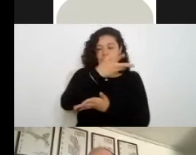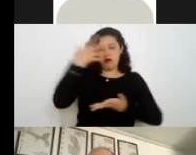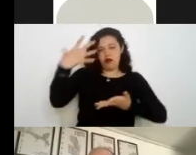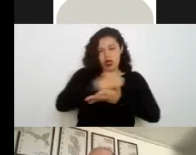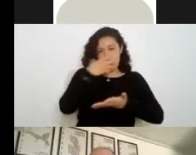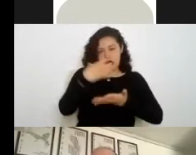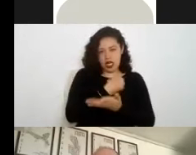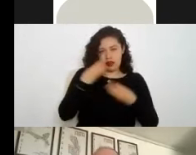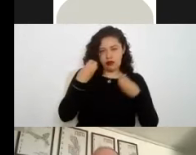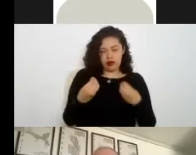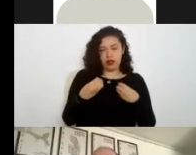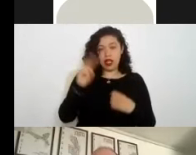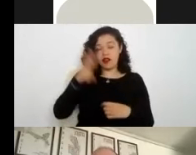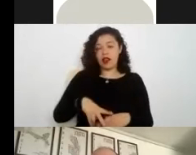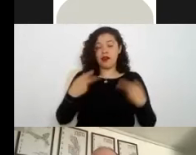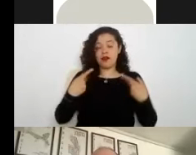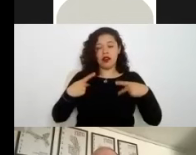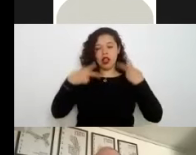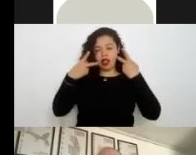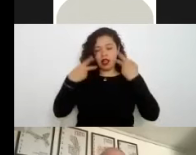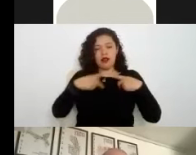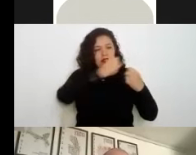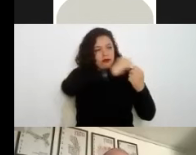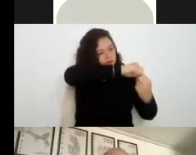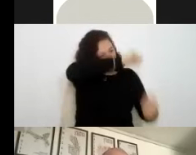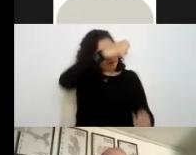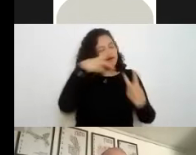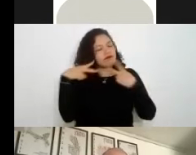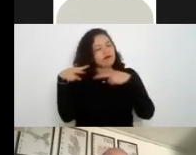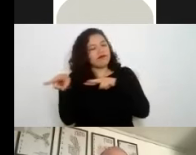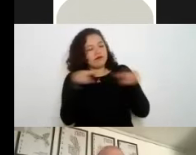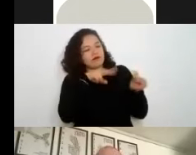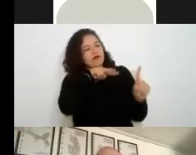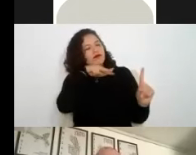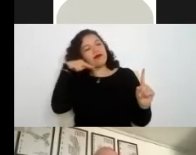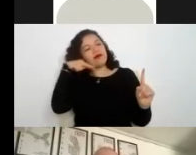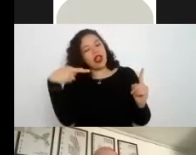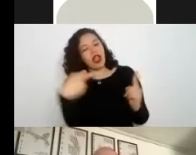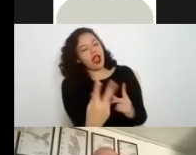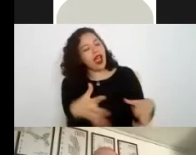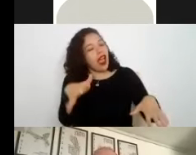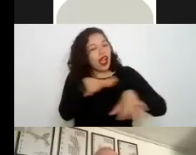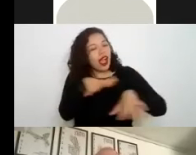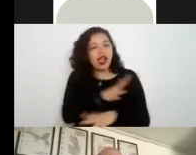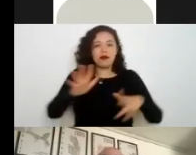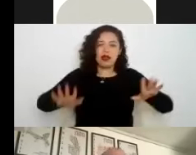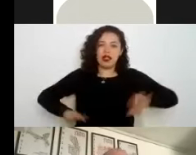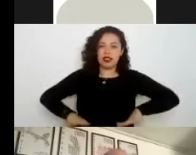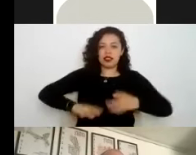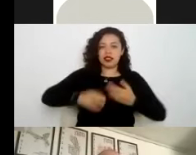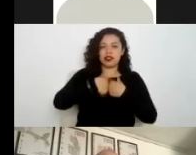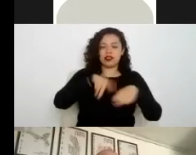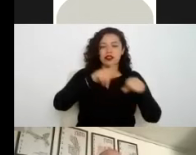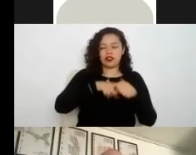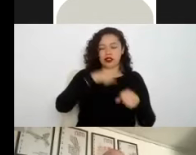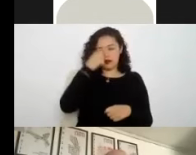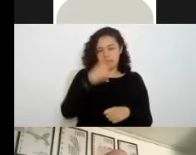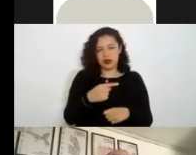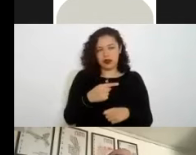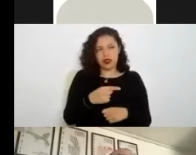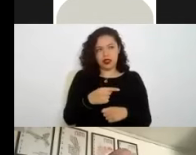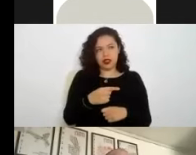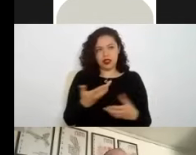idea siempre es visibilizar esa parte, ¿no? Cambiar esa perspectiva, cambiar ese comportamiento social hacia la lástima o hacia ese sentido de decir,